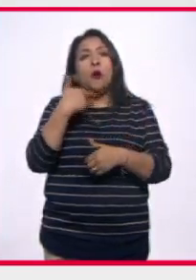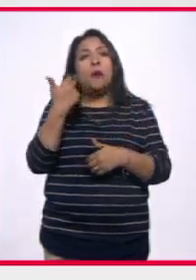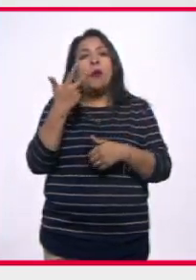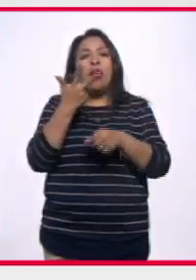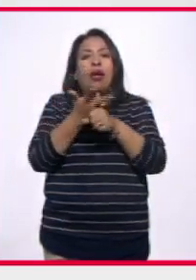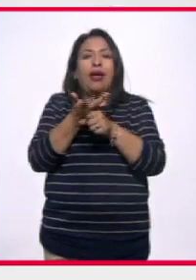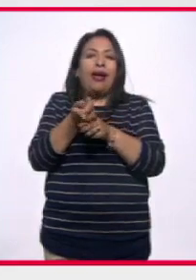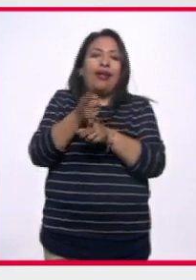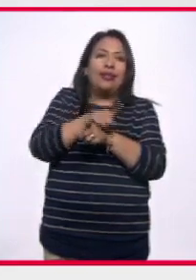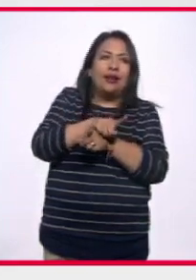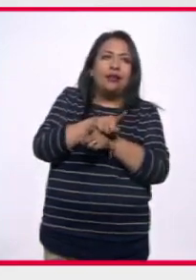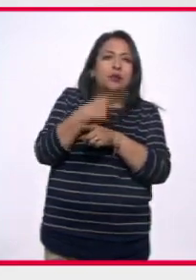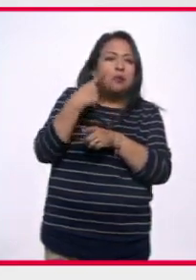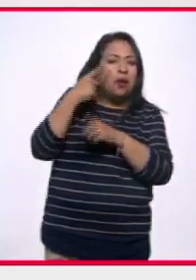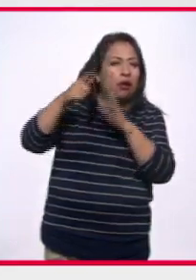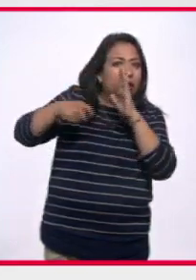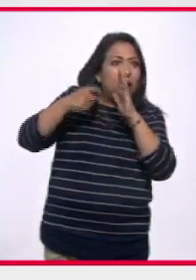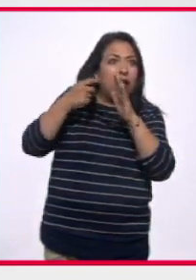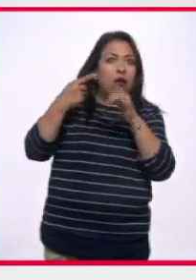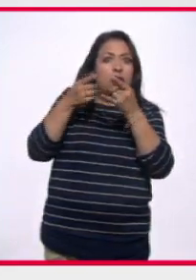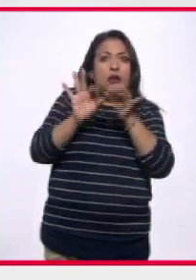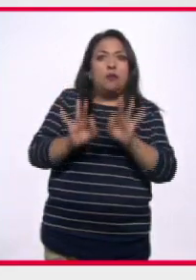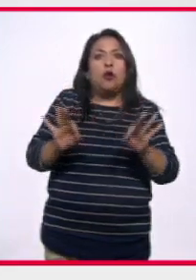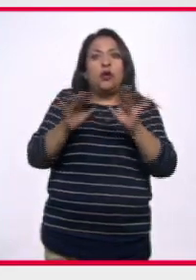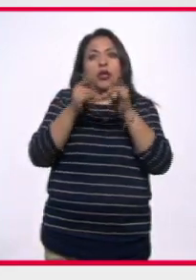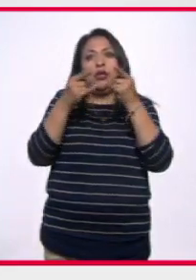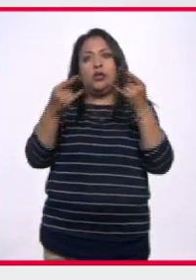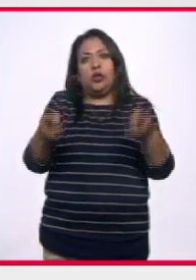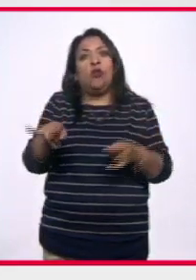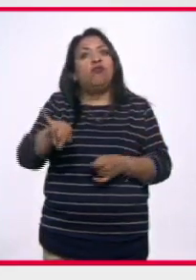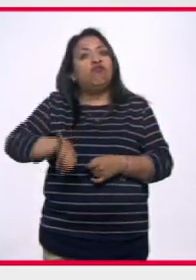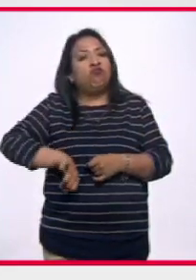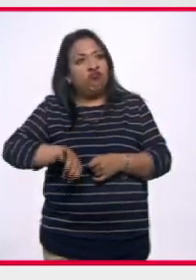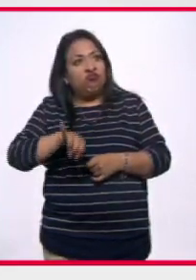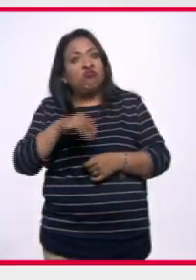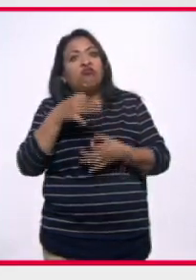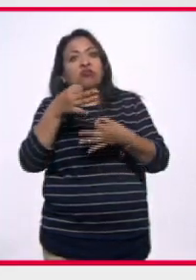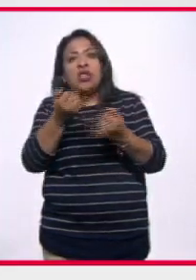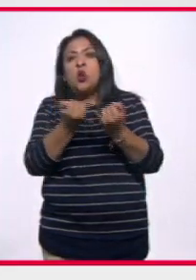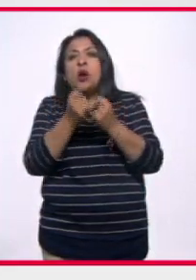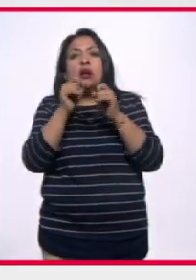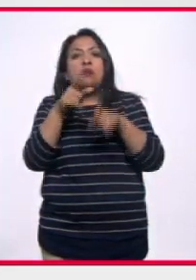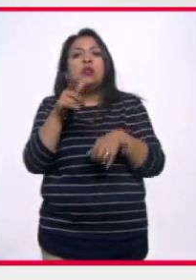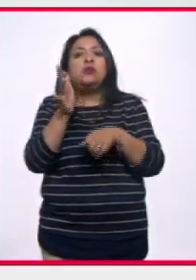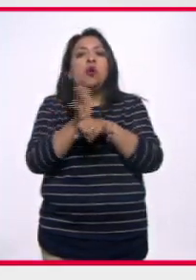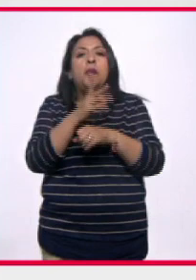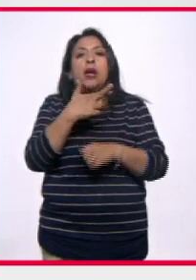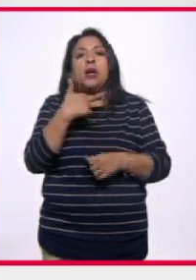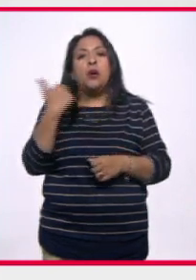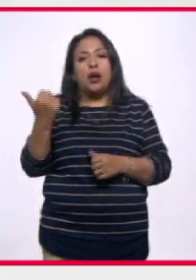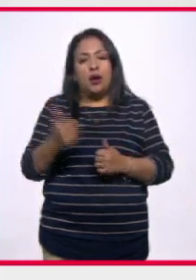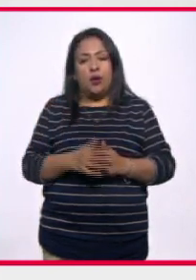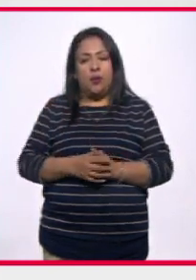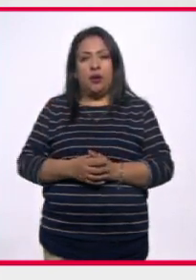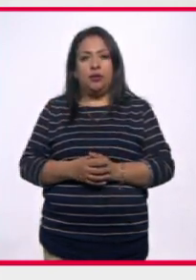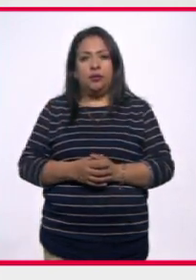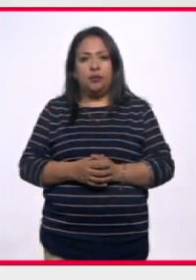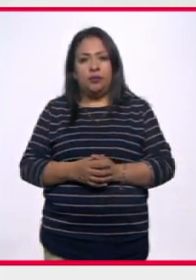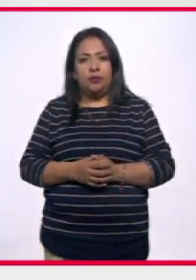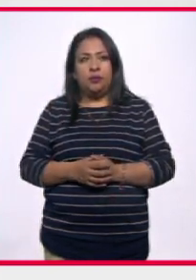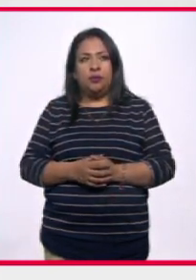de cámaras que se convierte en un documento histórico tan interesante y entretenido como la película roma agresión antes